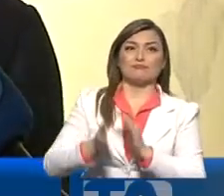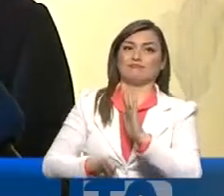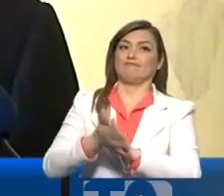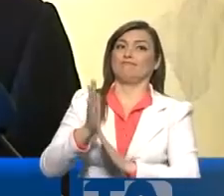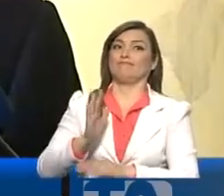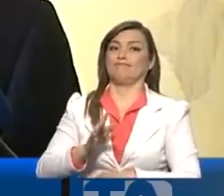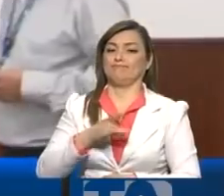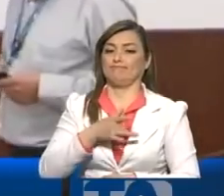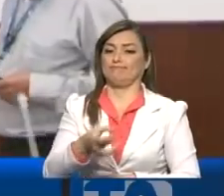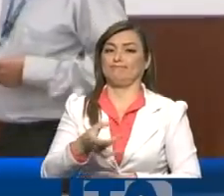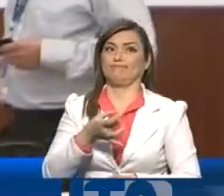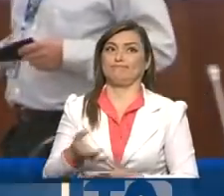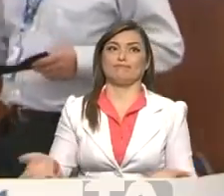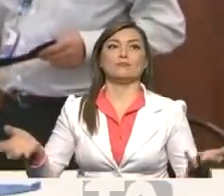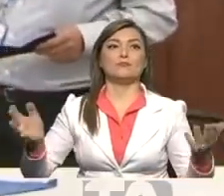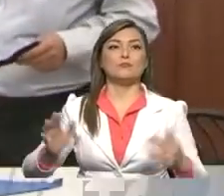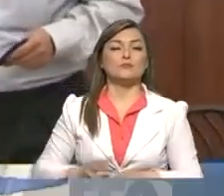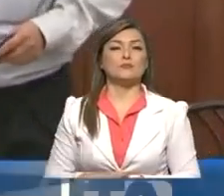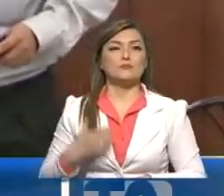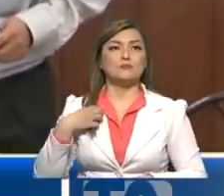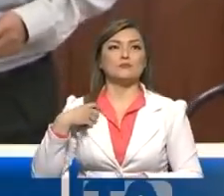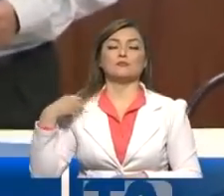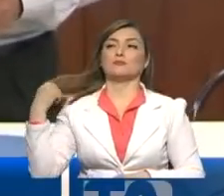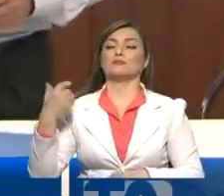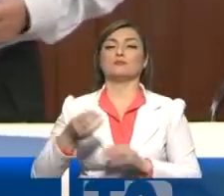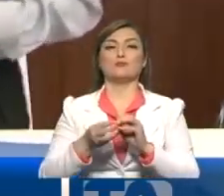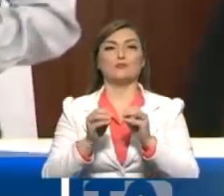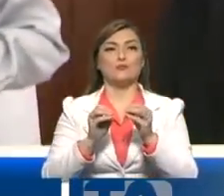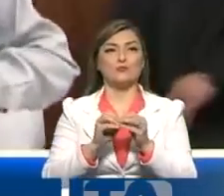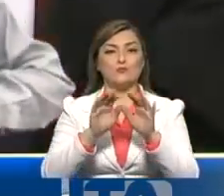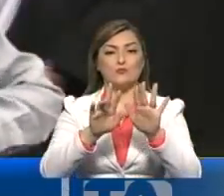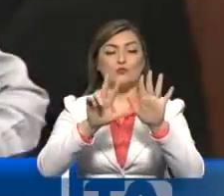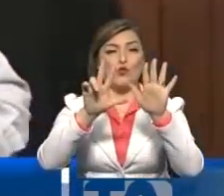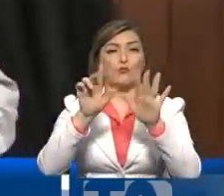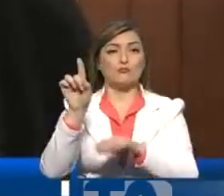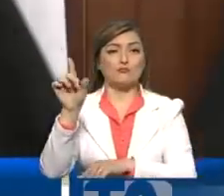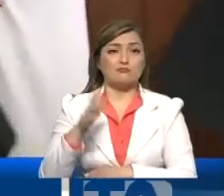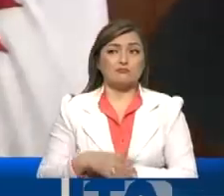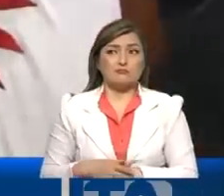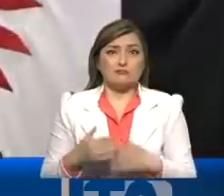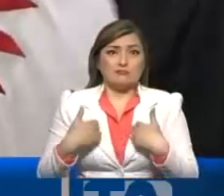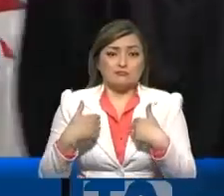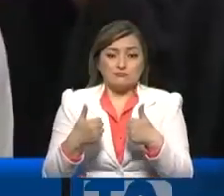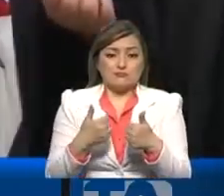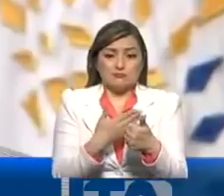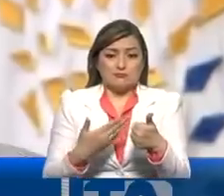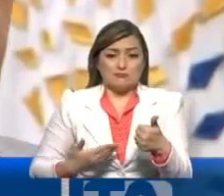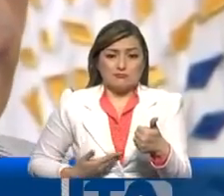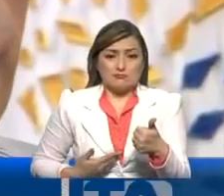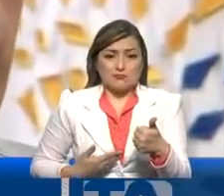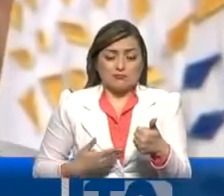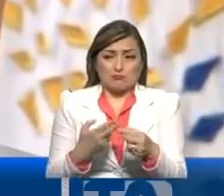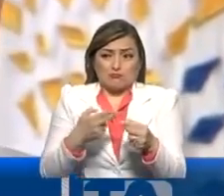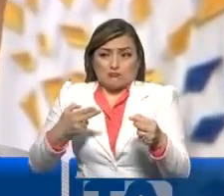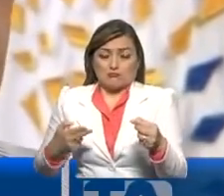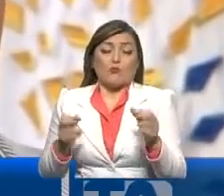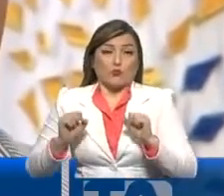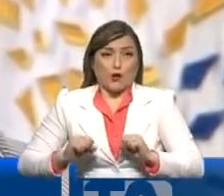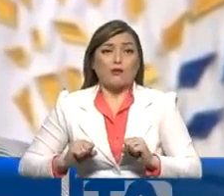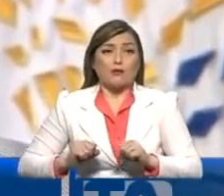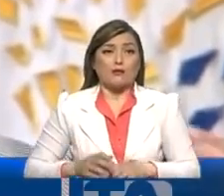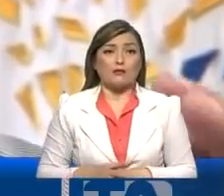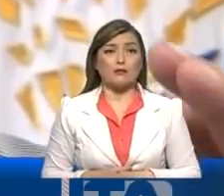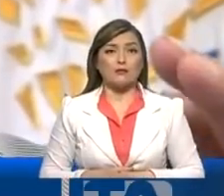Eso es lo que más me dolería. Mientras tanto, en Pachacútic, Salvador Quispe dijo que puede declinar de su candidatura a la presidencia de la